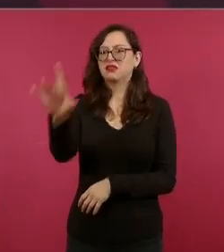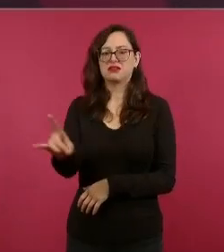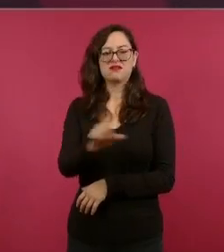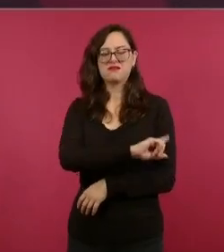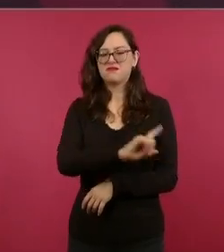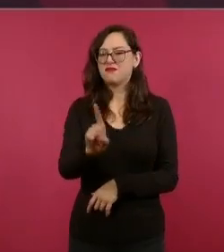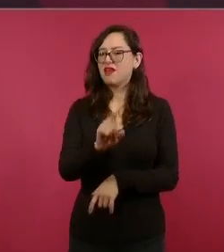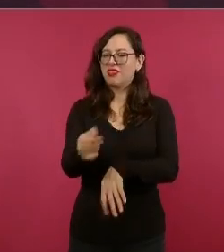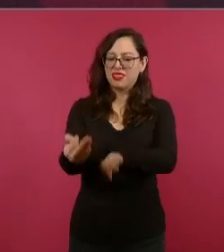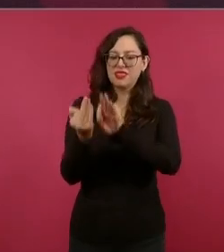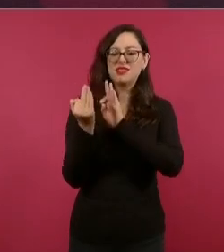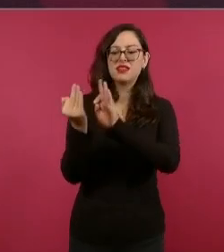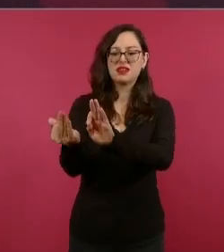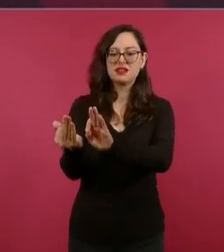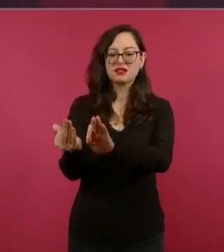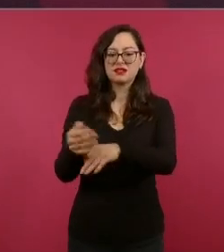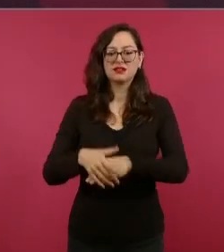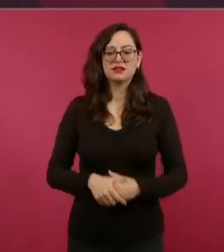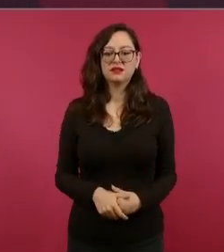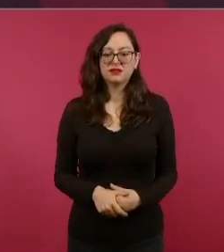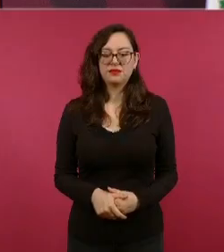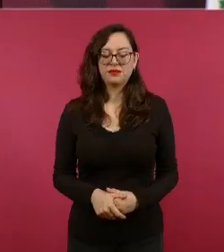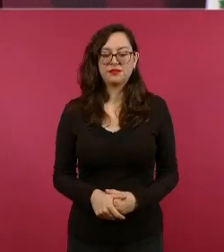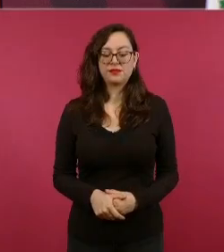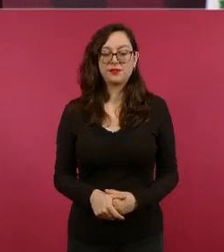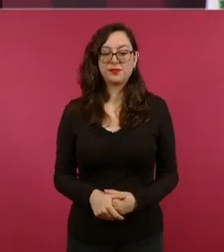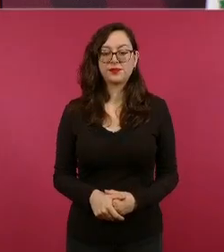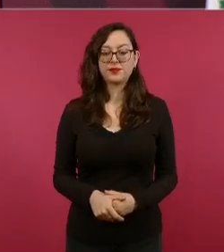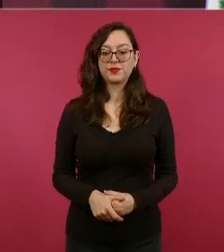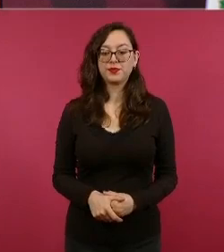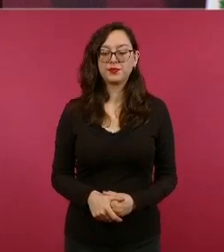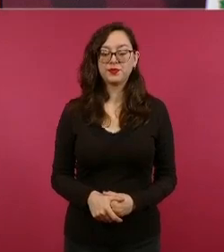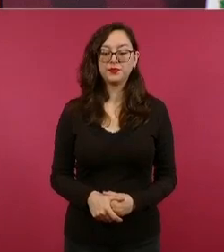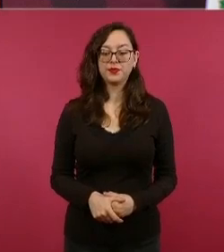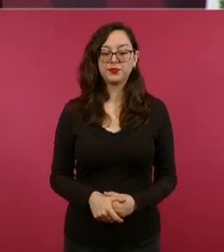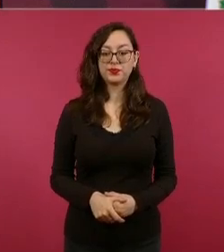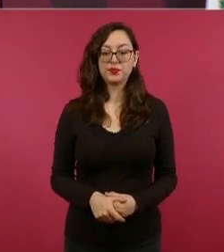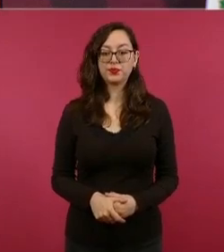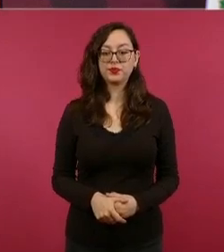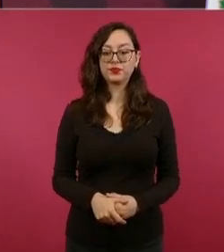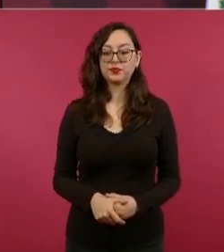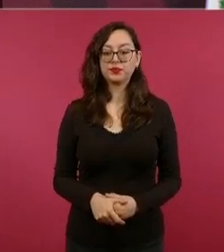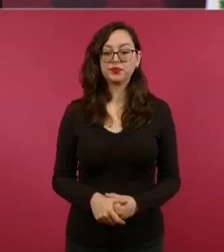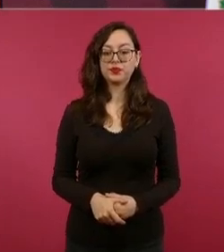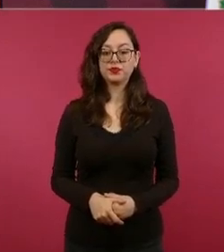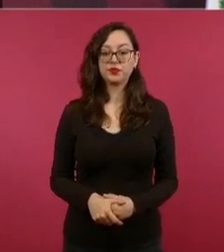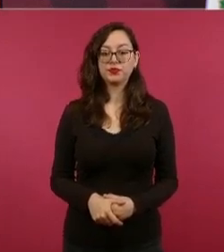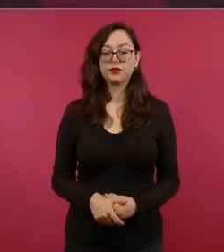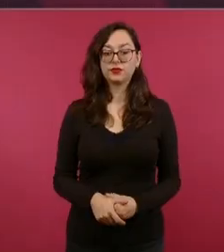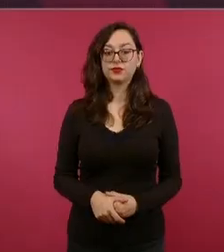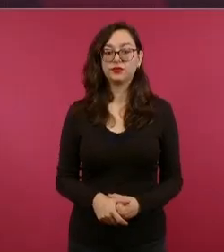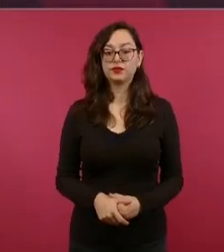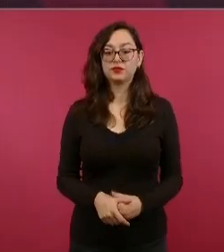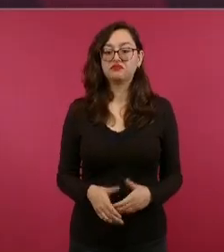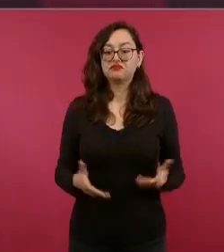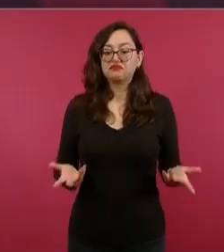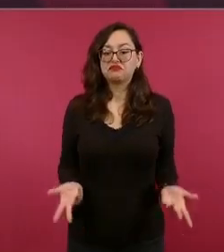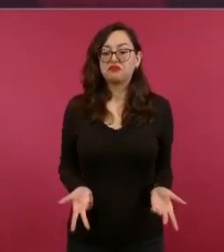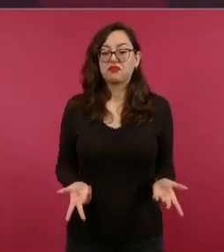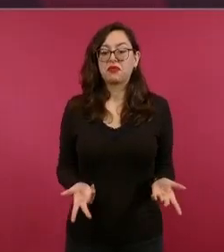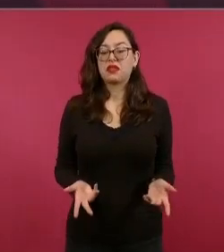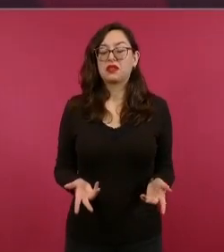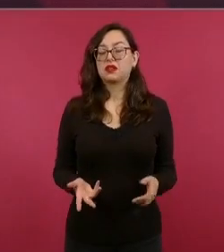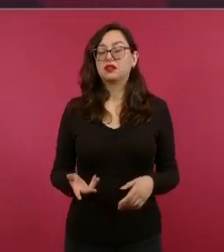aplican, y me han servido mucho, las dos recomendaciones de dos hombres del pueblo,